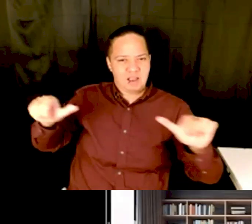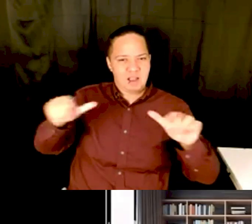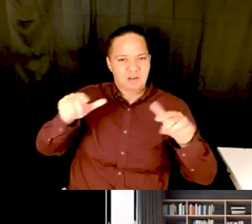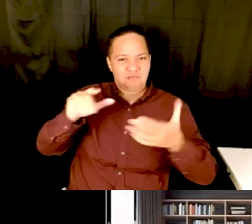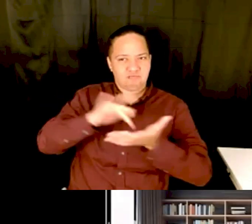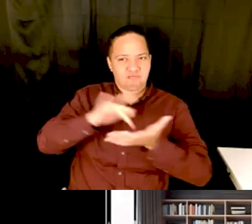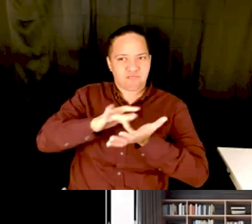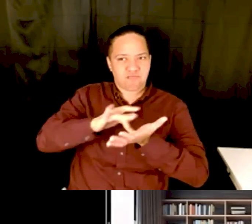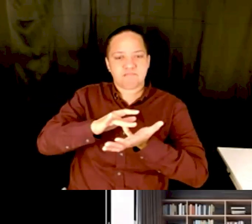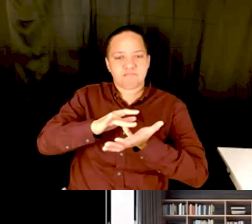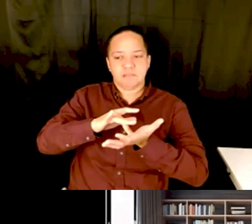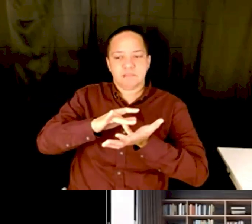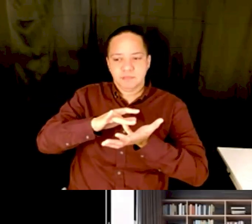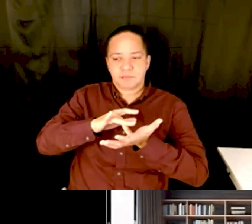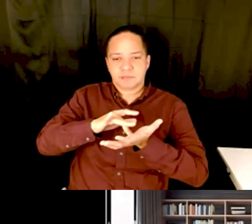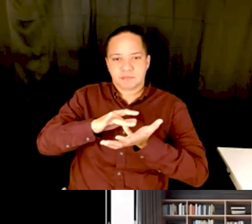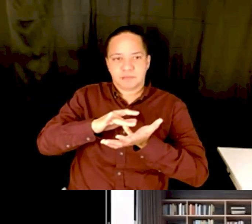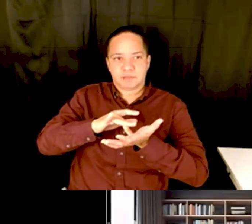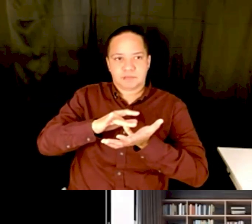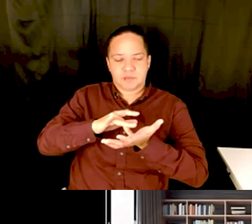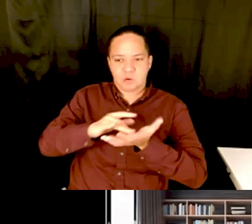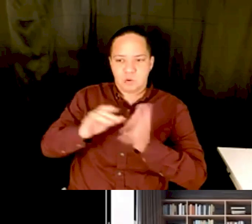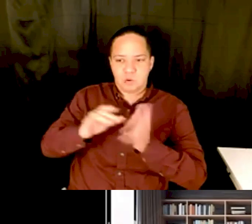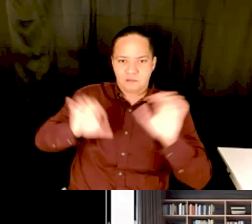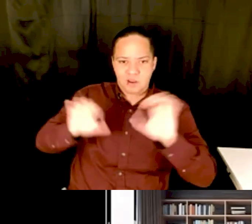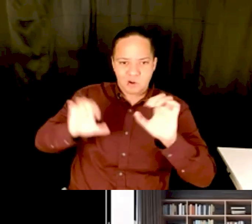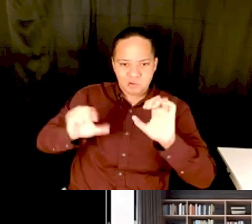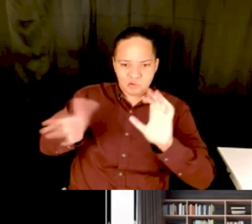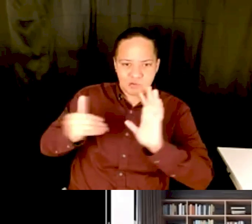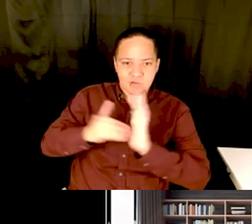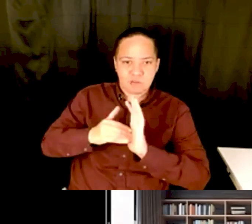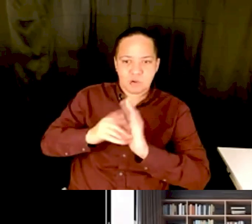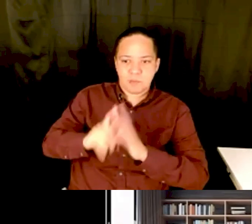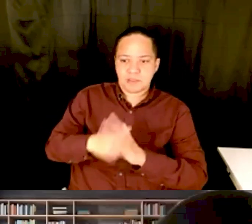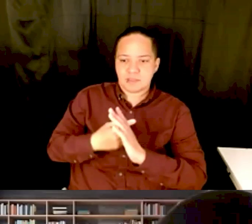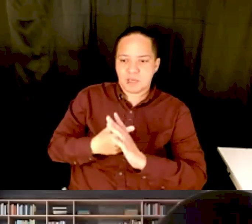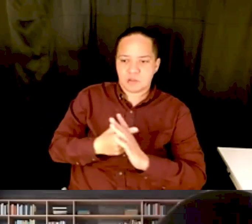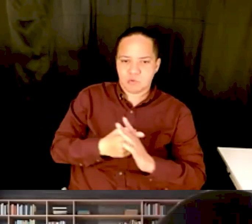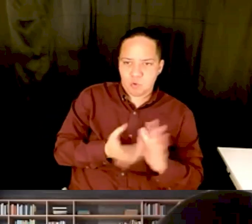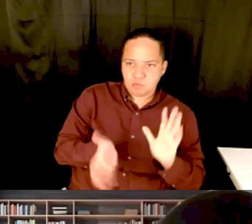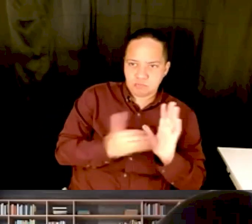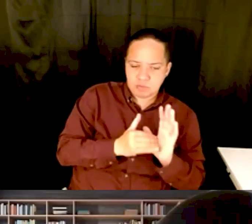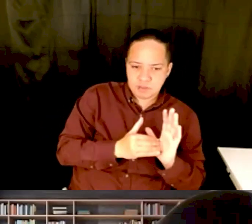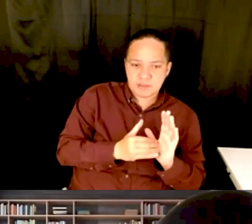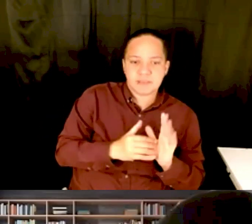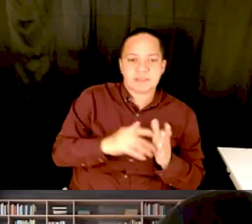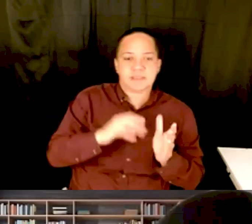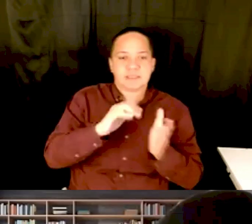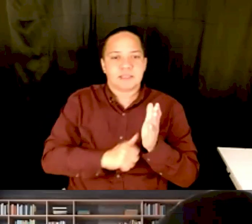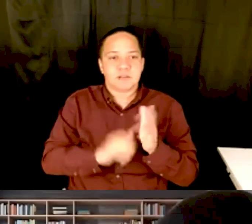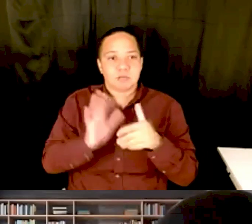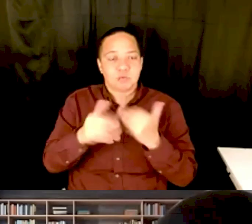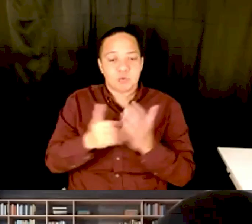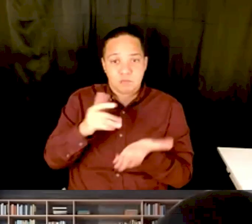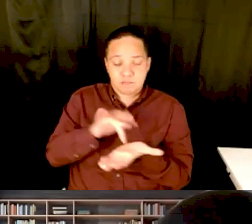polifarmacia, haga una reevaluación empezando desde cero e incluso quitar todos los